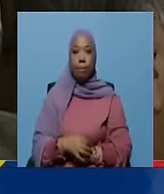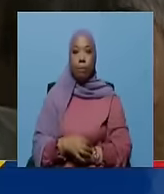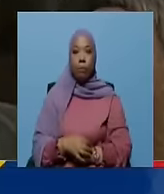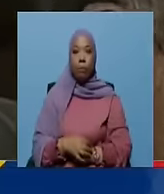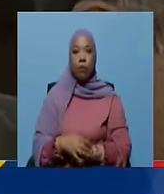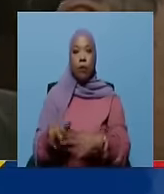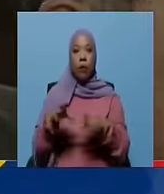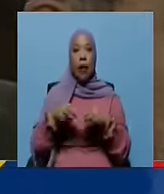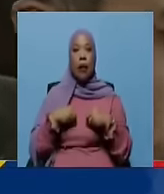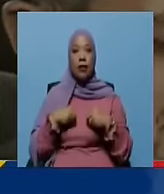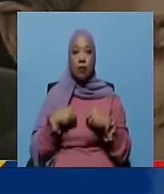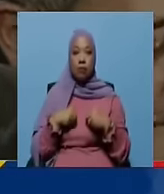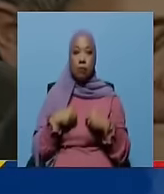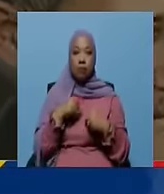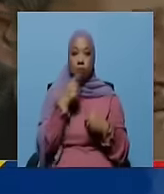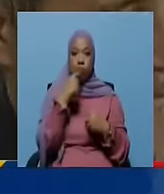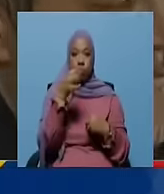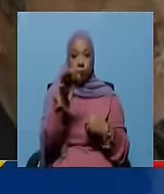acertado